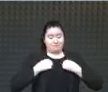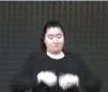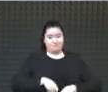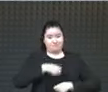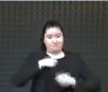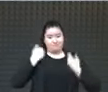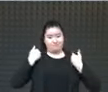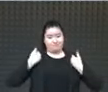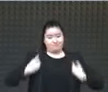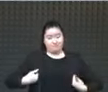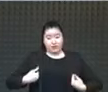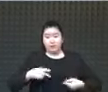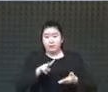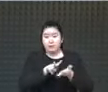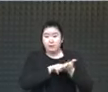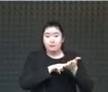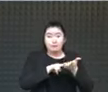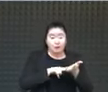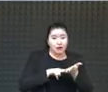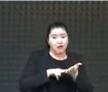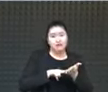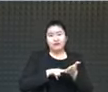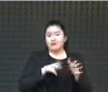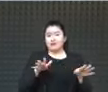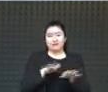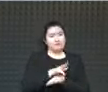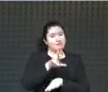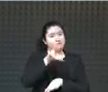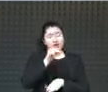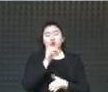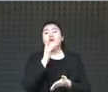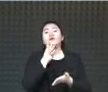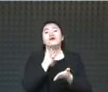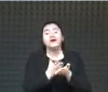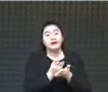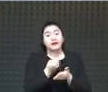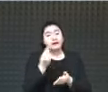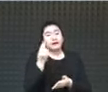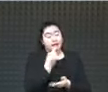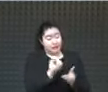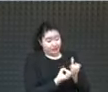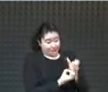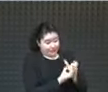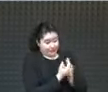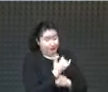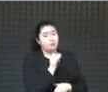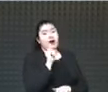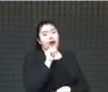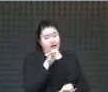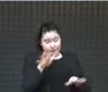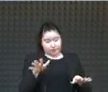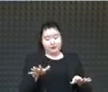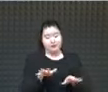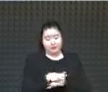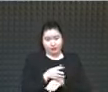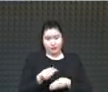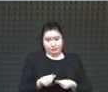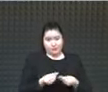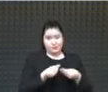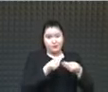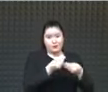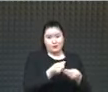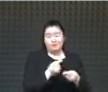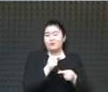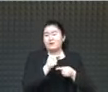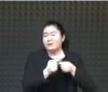todo lo que ya está en verde, no, a menos que requiera ya su mantenimiento nuevo o los nuevos uniformes, se irá